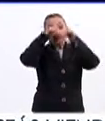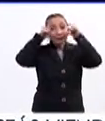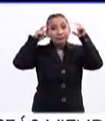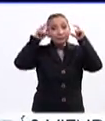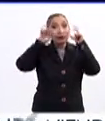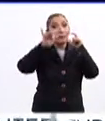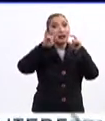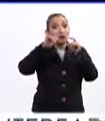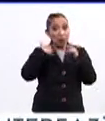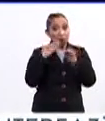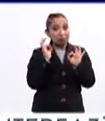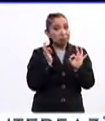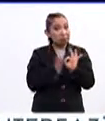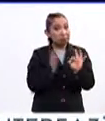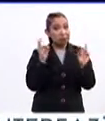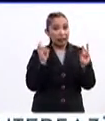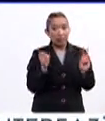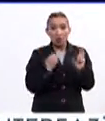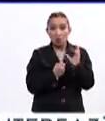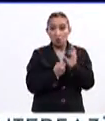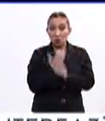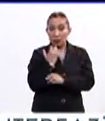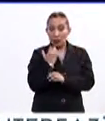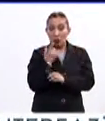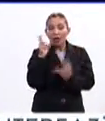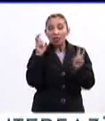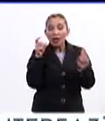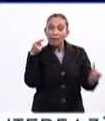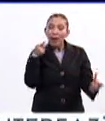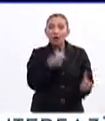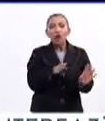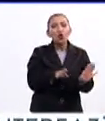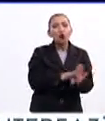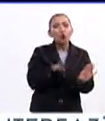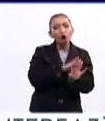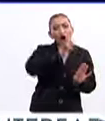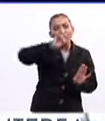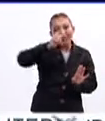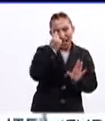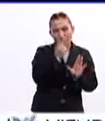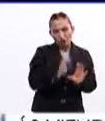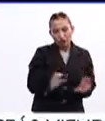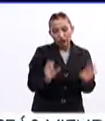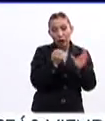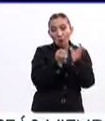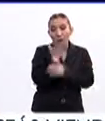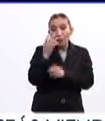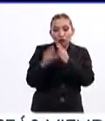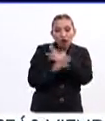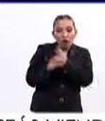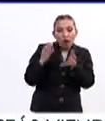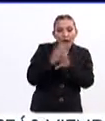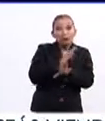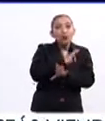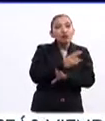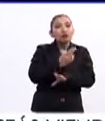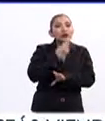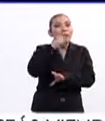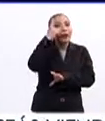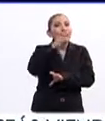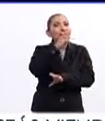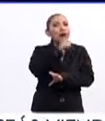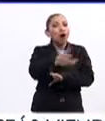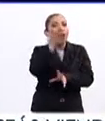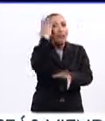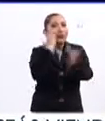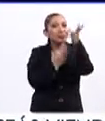virtual y muy pertinente ciertamente el tema de innovación, que el tema sea cómo la tecnología, cómo estas nuevas herramientas pueden aplicarse para mejorar